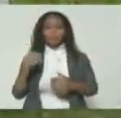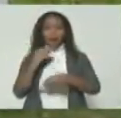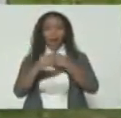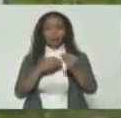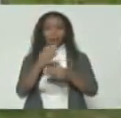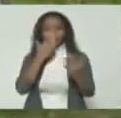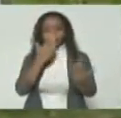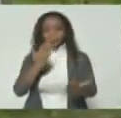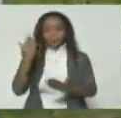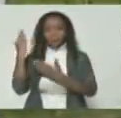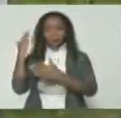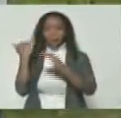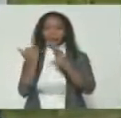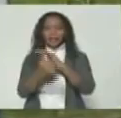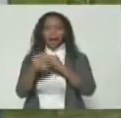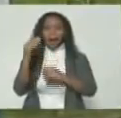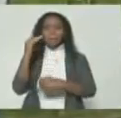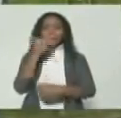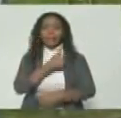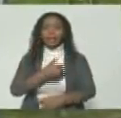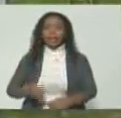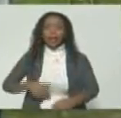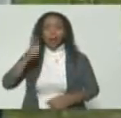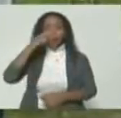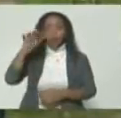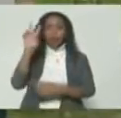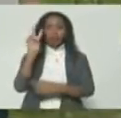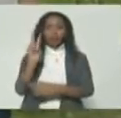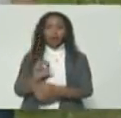Adelante, José, un mensaje para el presidente y para el pueblo venezolano.